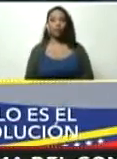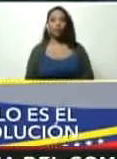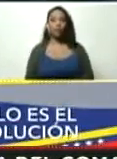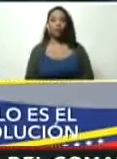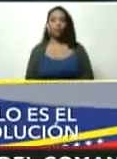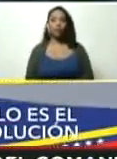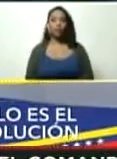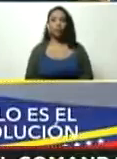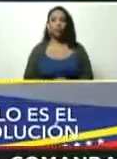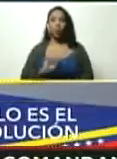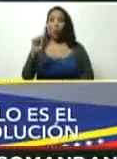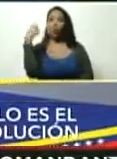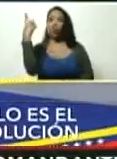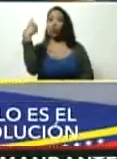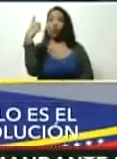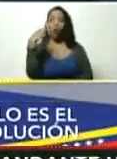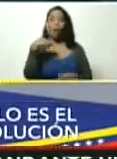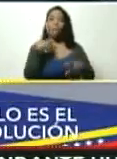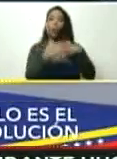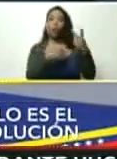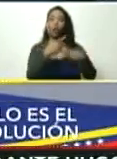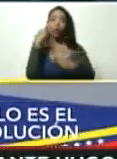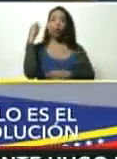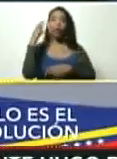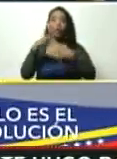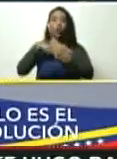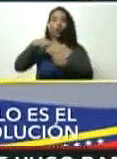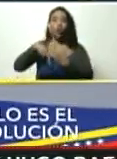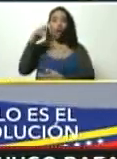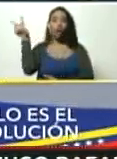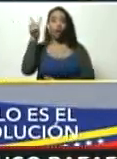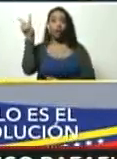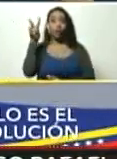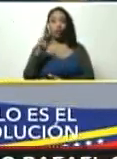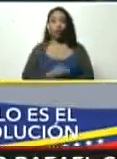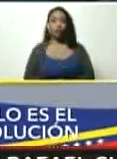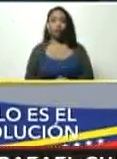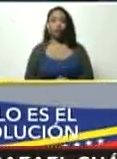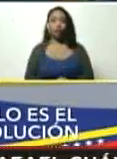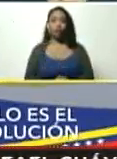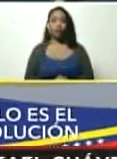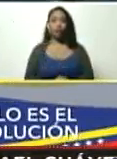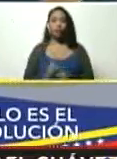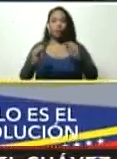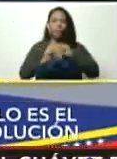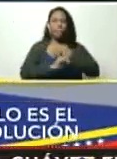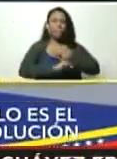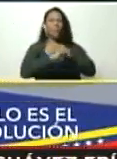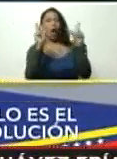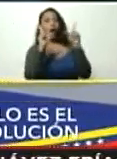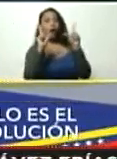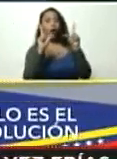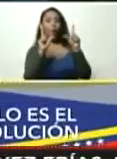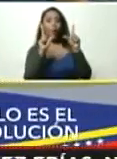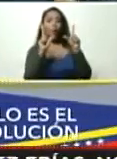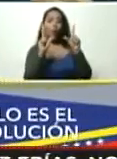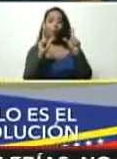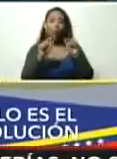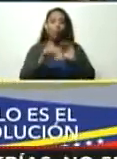Que no solo es el proceso revolucionario de Venezuela, es el impacto